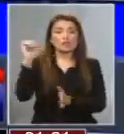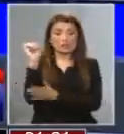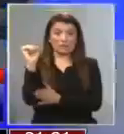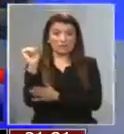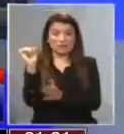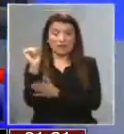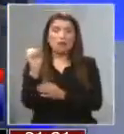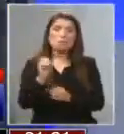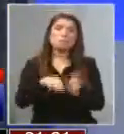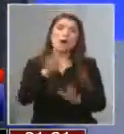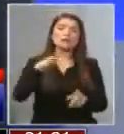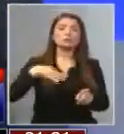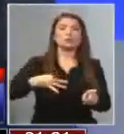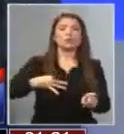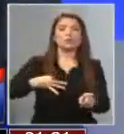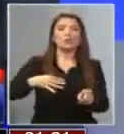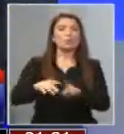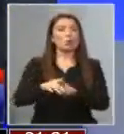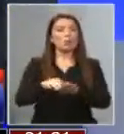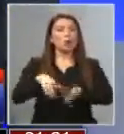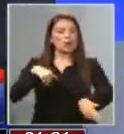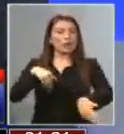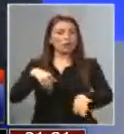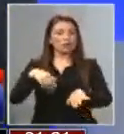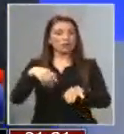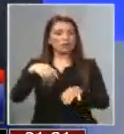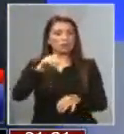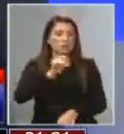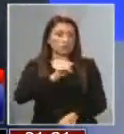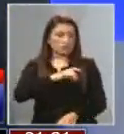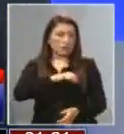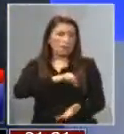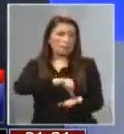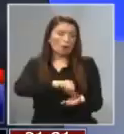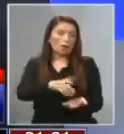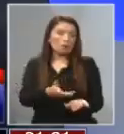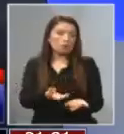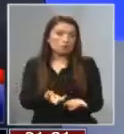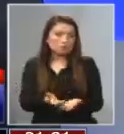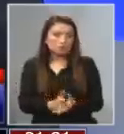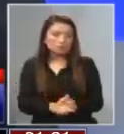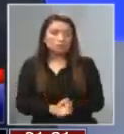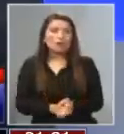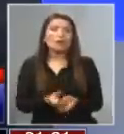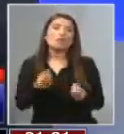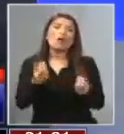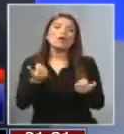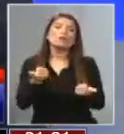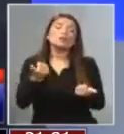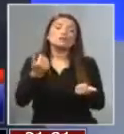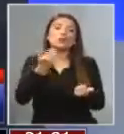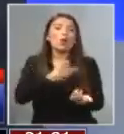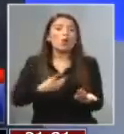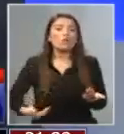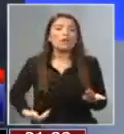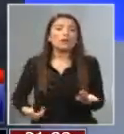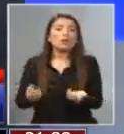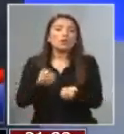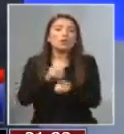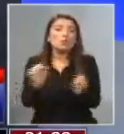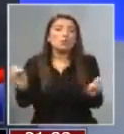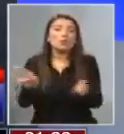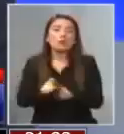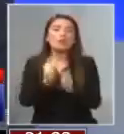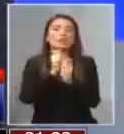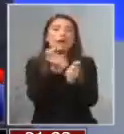bases. Bueno. ¿O no? Por lo menos esta parte, sí, pues esta parte es una parte en que el gobierno ni siquiera puede hacer un spot